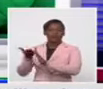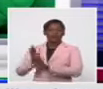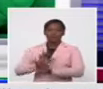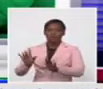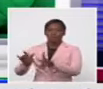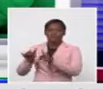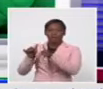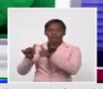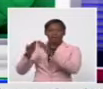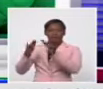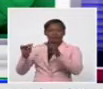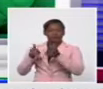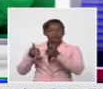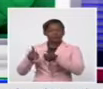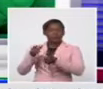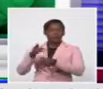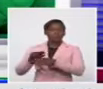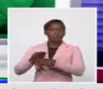es el